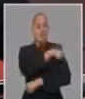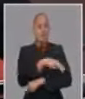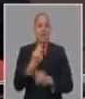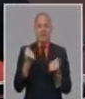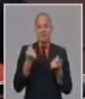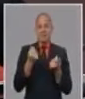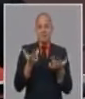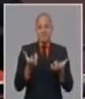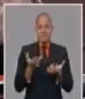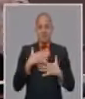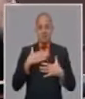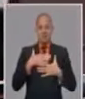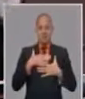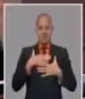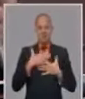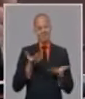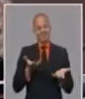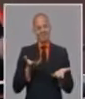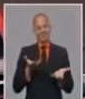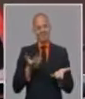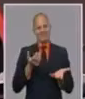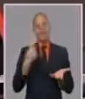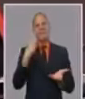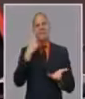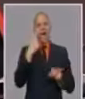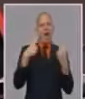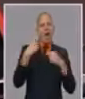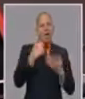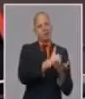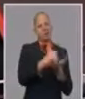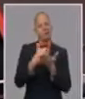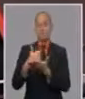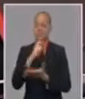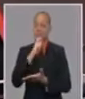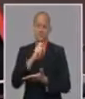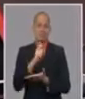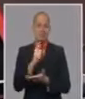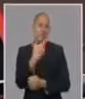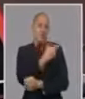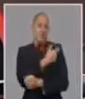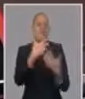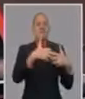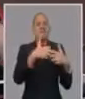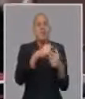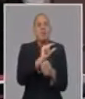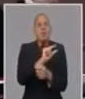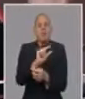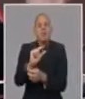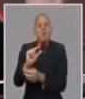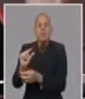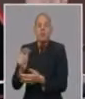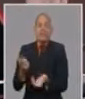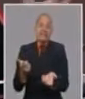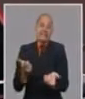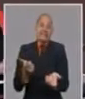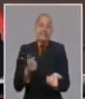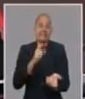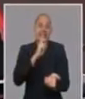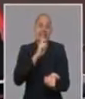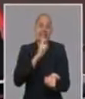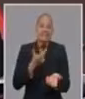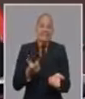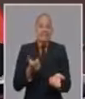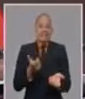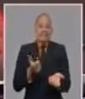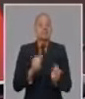ha prevalecido, y además todavía no hay suficiente producción de vacunas para todos los pacientes en el mundo, que es toda la humanidad.